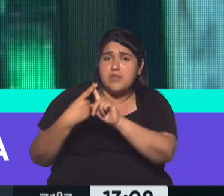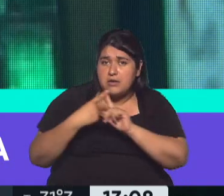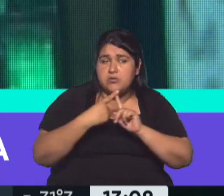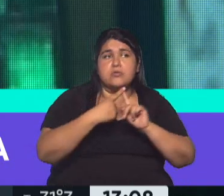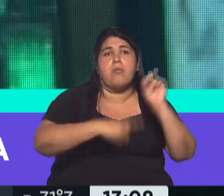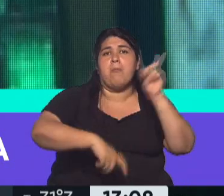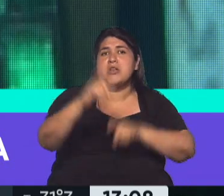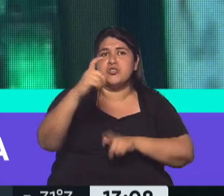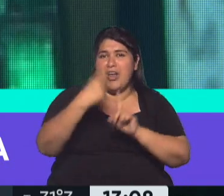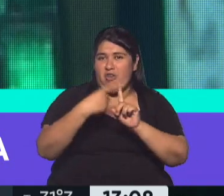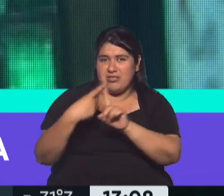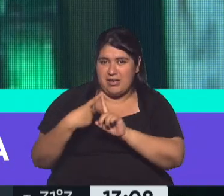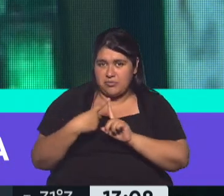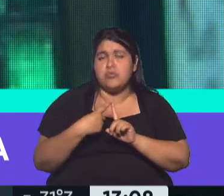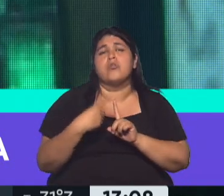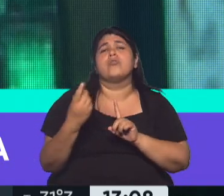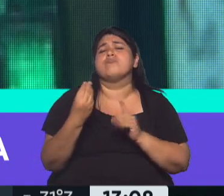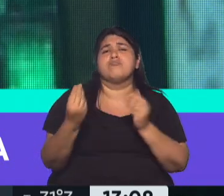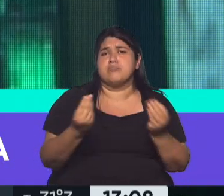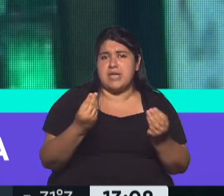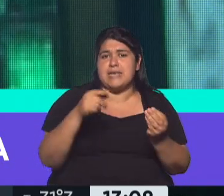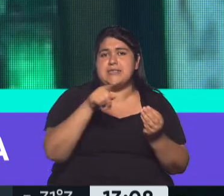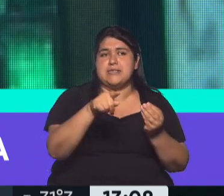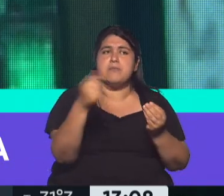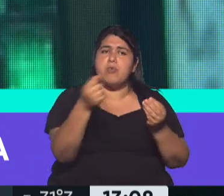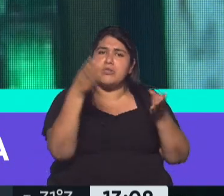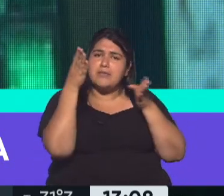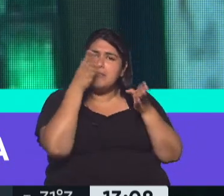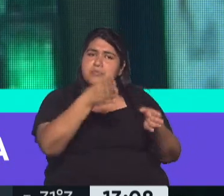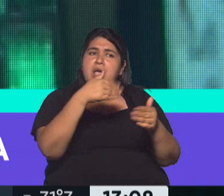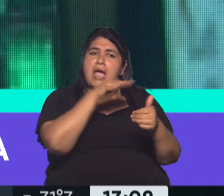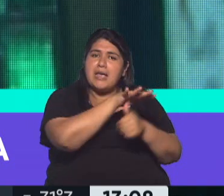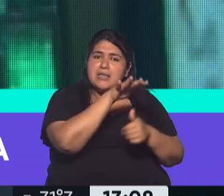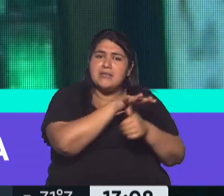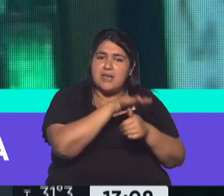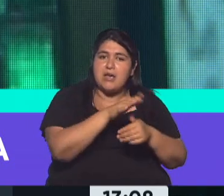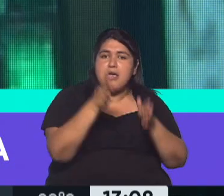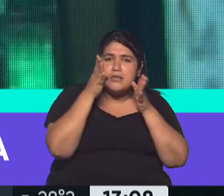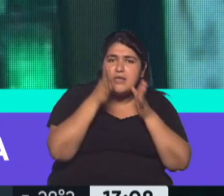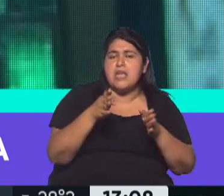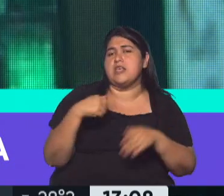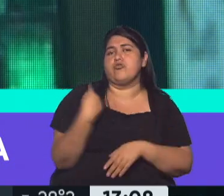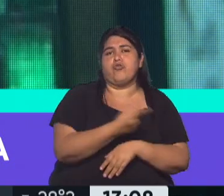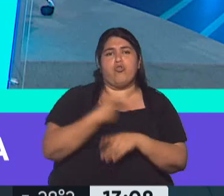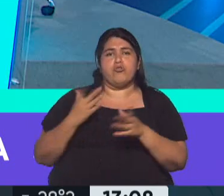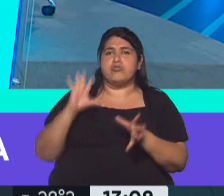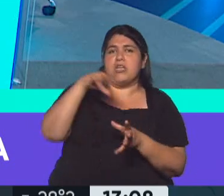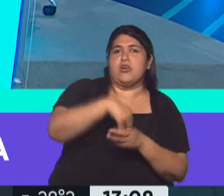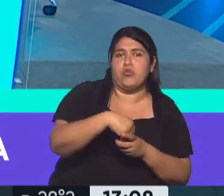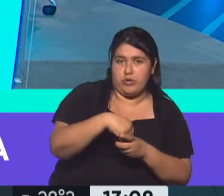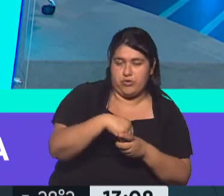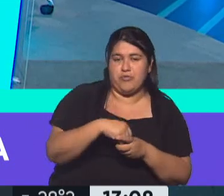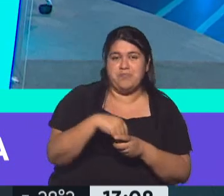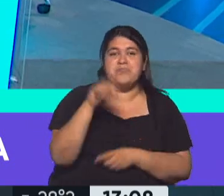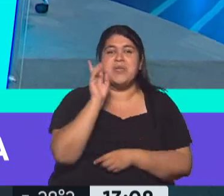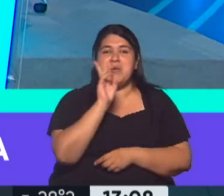realidad abarca también a todo lo que es una perspectiva de género y también de sentirnos incluidos, ¿no? Te propongo que la